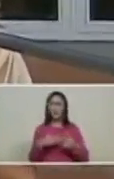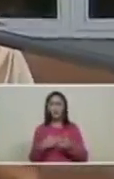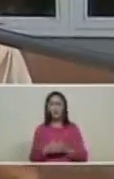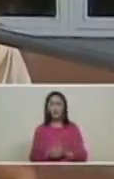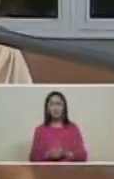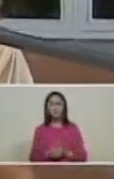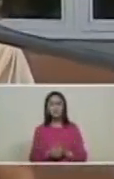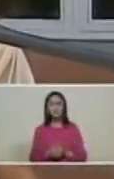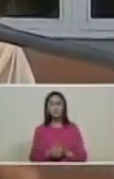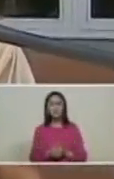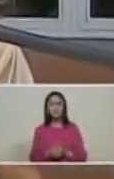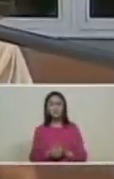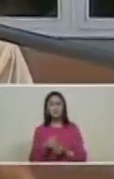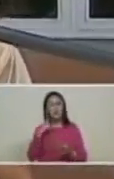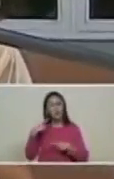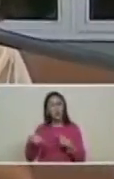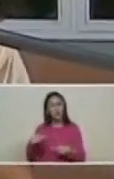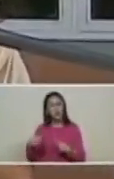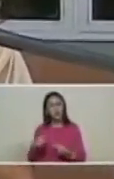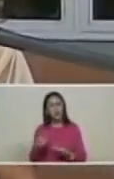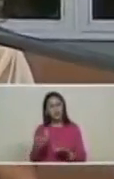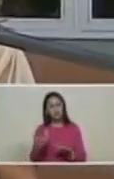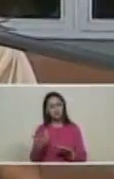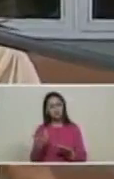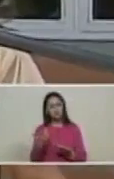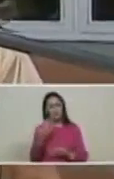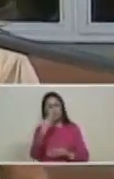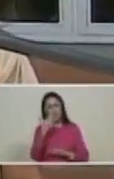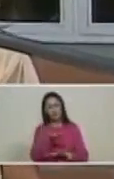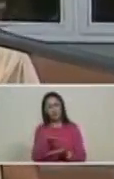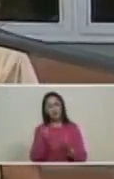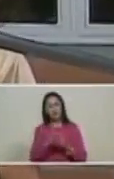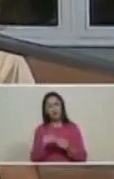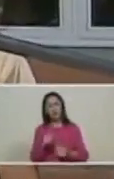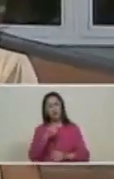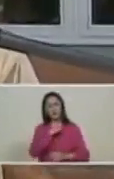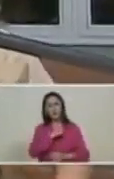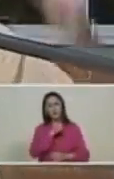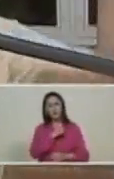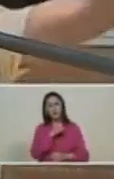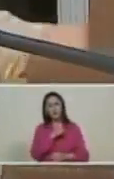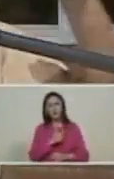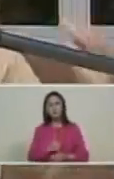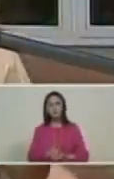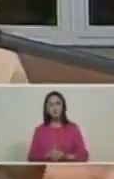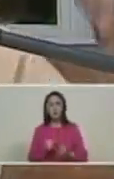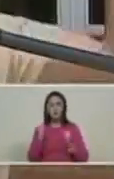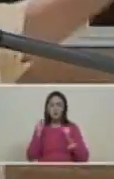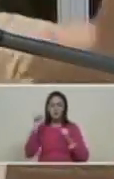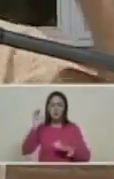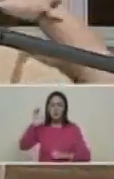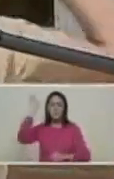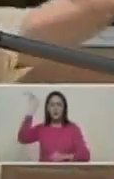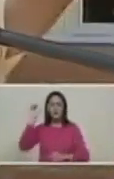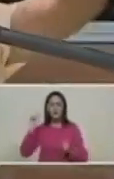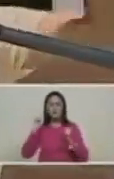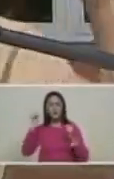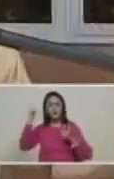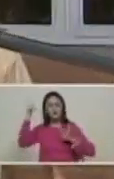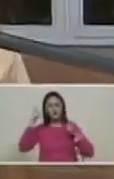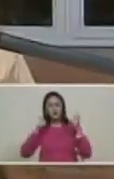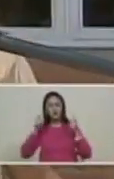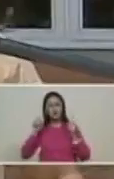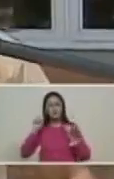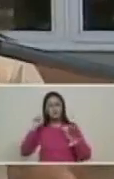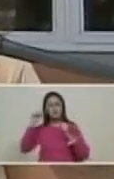que vive el país día a día, usted da la cara por nosotros, presidente. Rodilla en tierra con usted. ¡Viva la patria! ¡Viva Chávez! ¡Viva